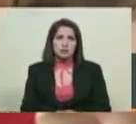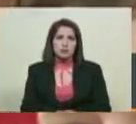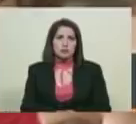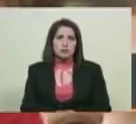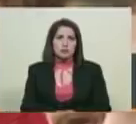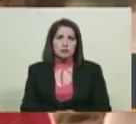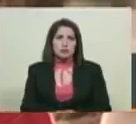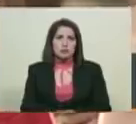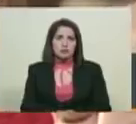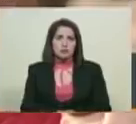Barranquilla, Santa Marta y Cartagena.